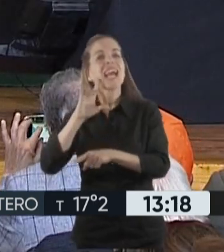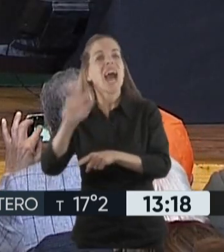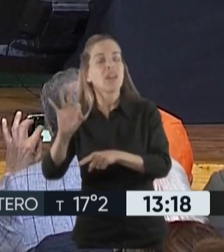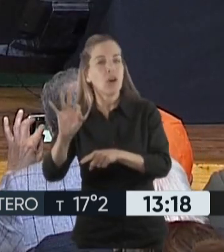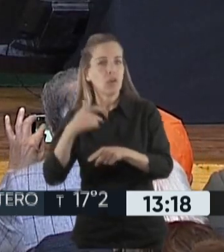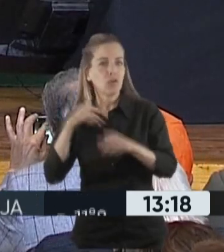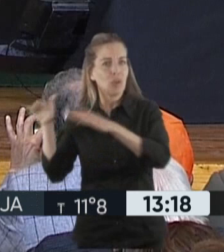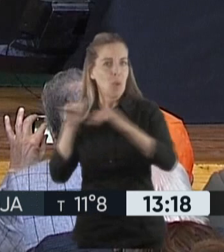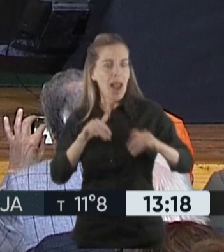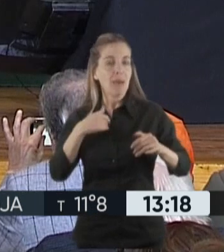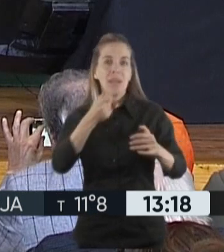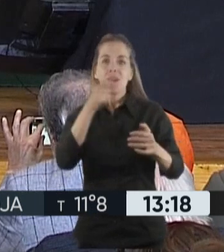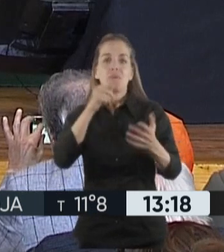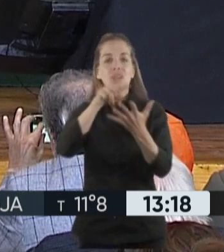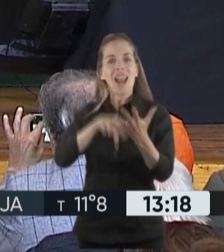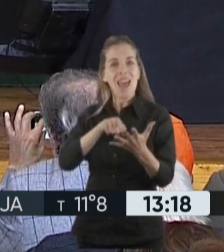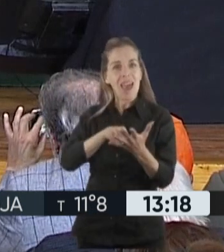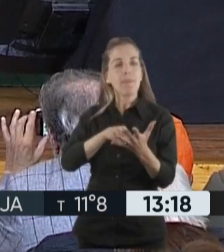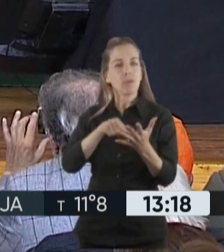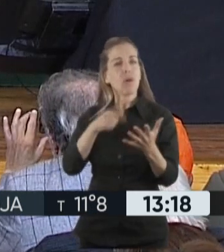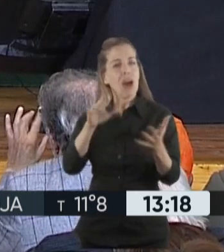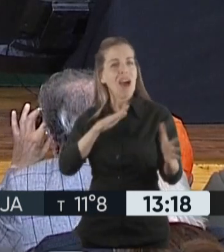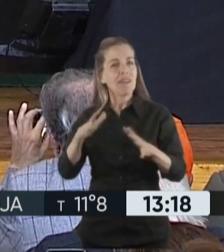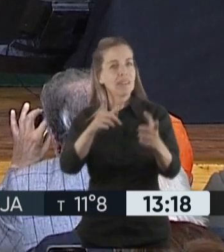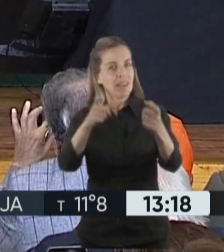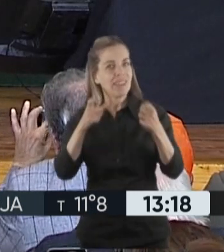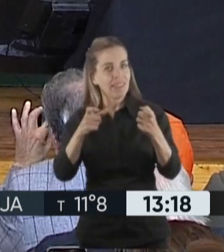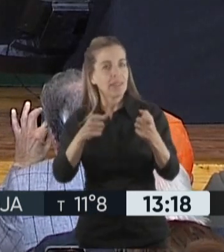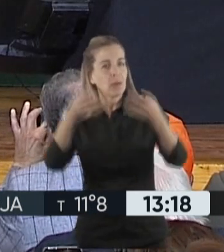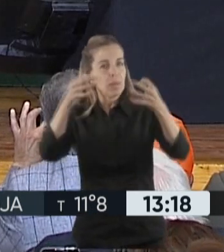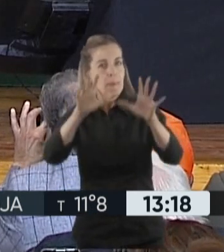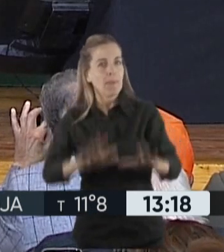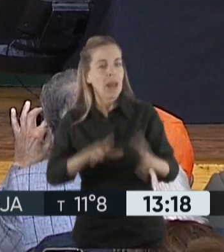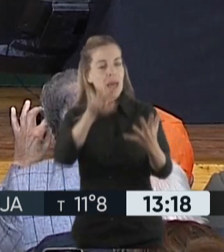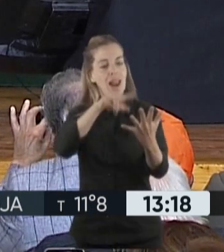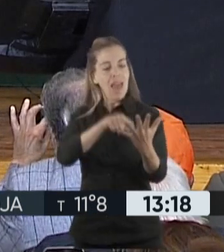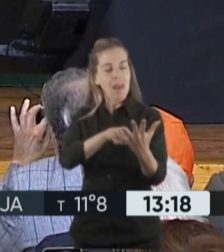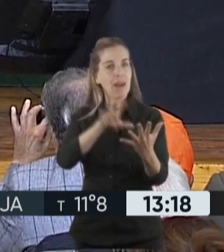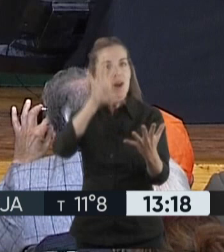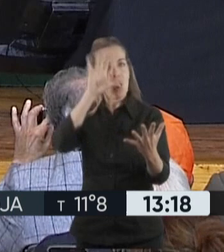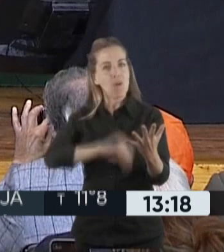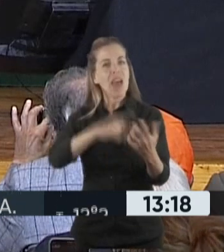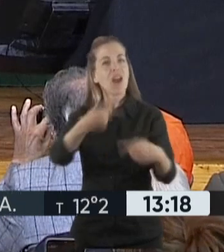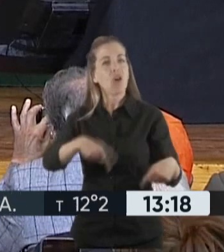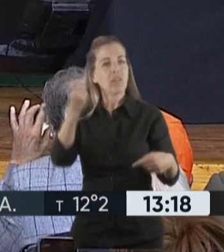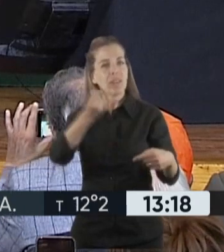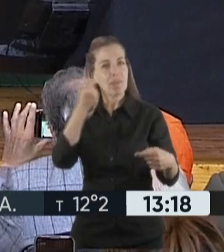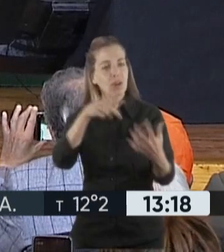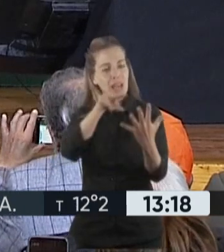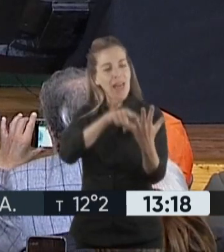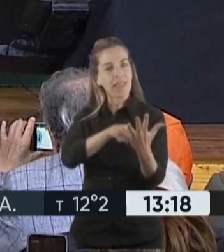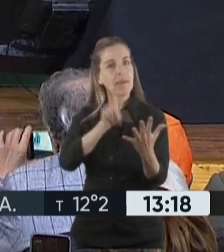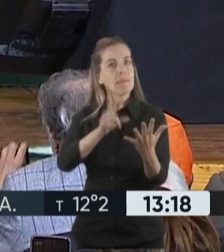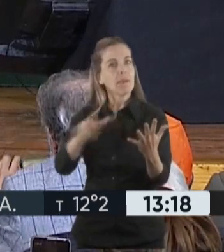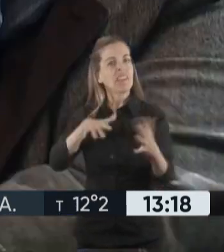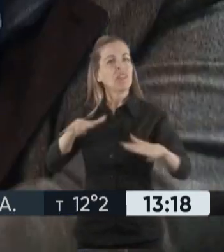leer, pero a veces necesito recurrir a la lectura para no olvidarme de cosas que